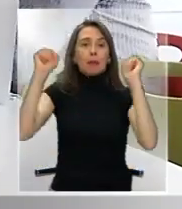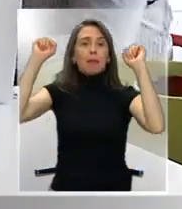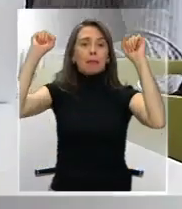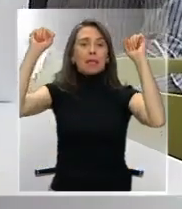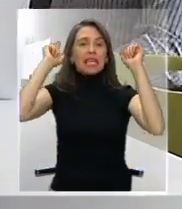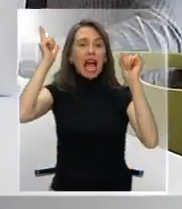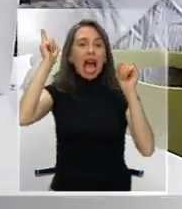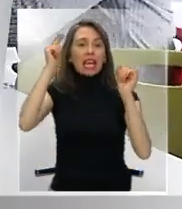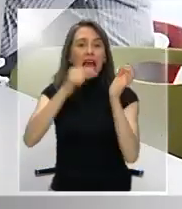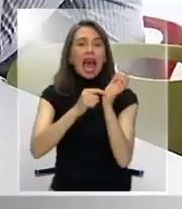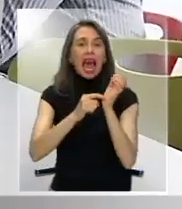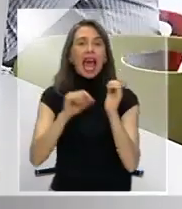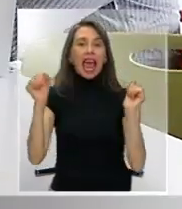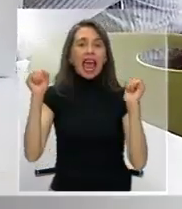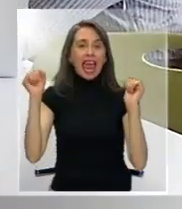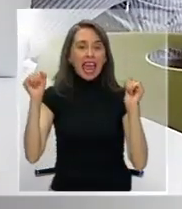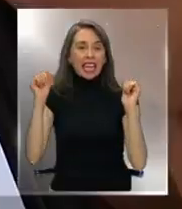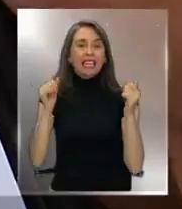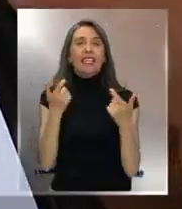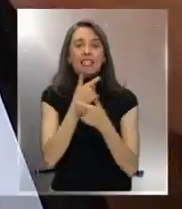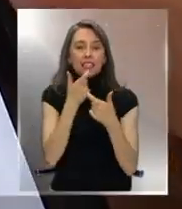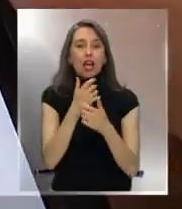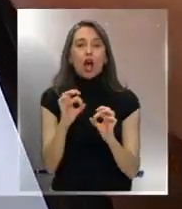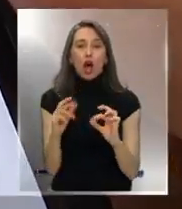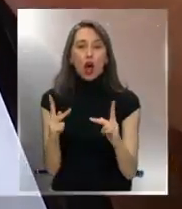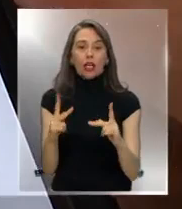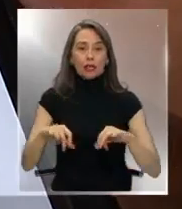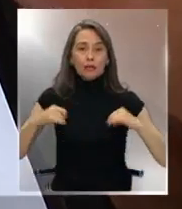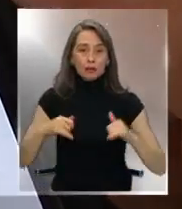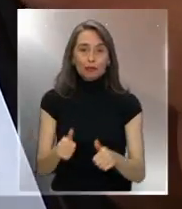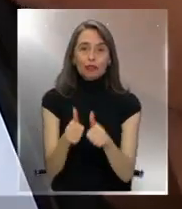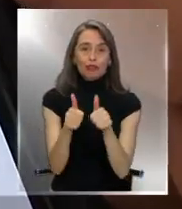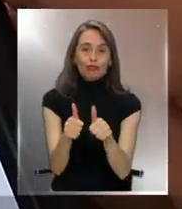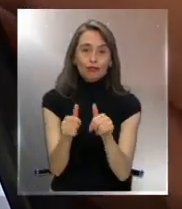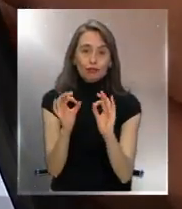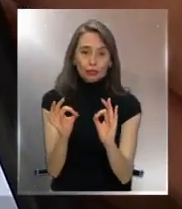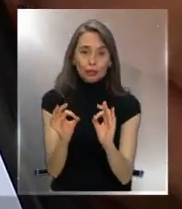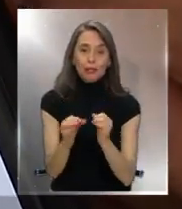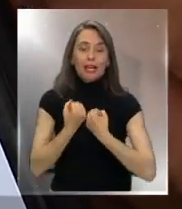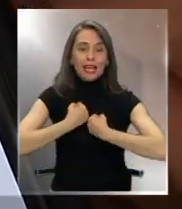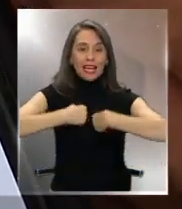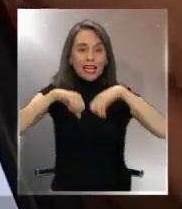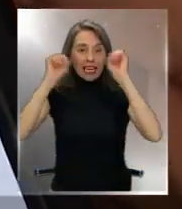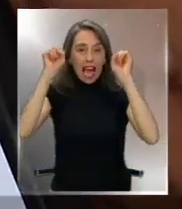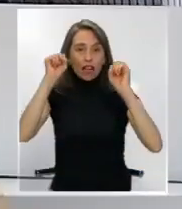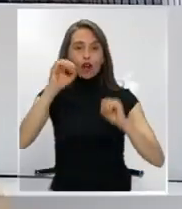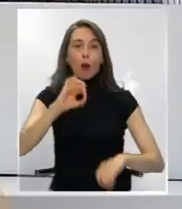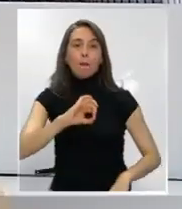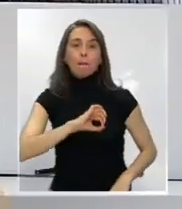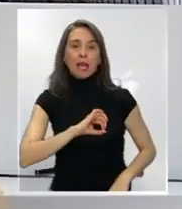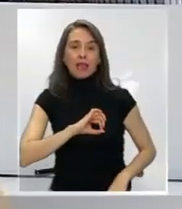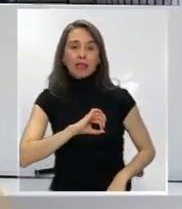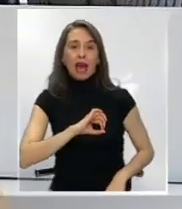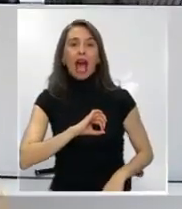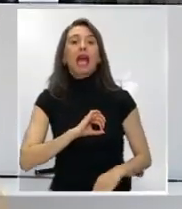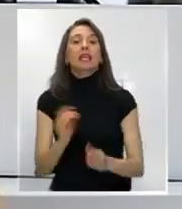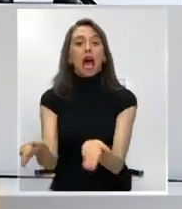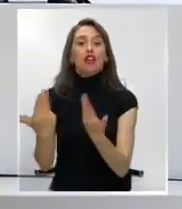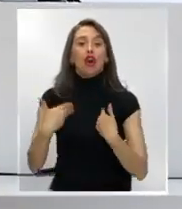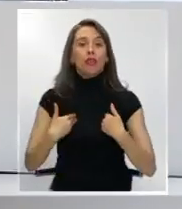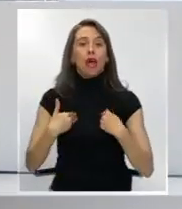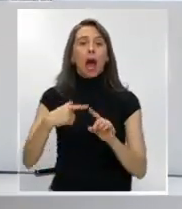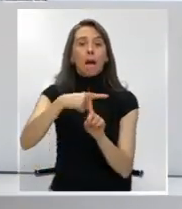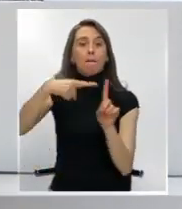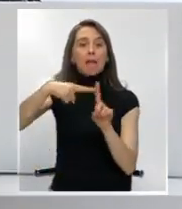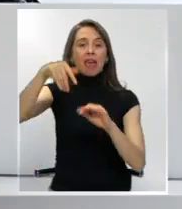¡Tadá! Ok, muchachos, súper. Hemos ganado una medalla, media tarde libre.